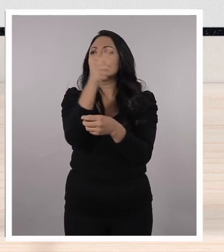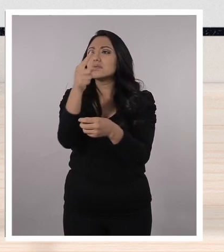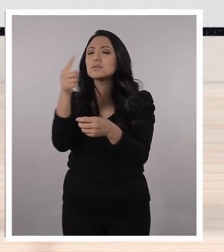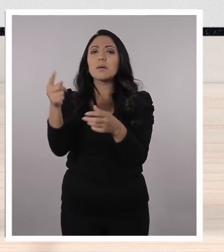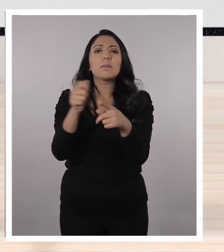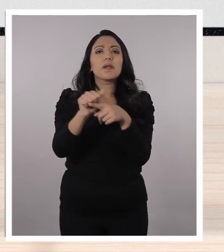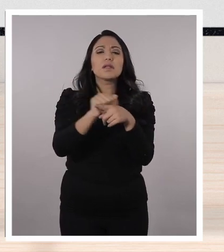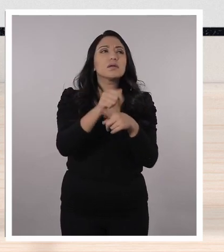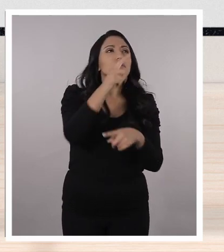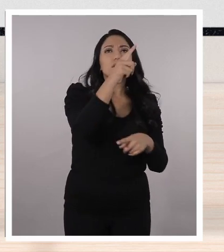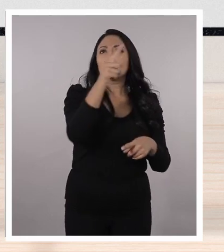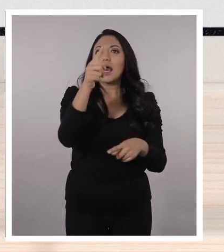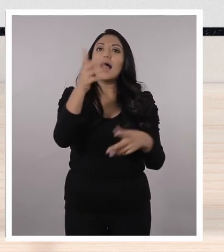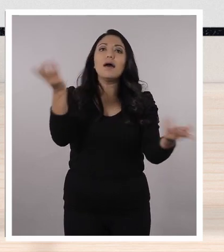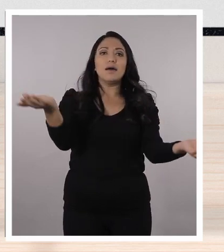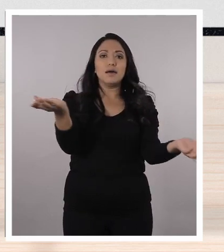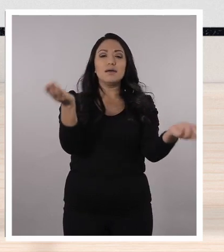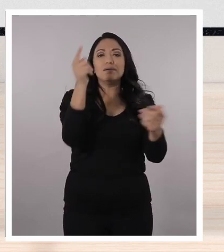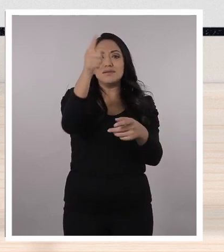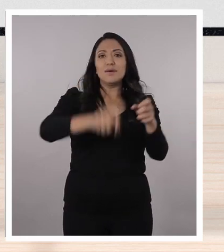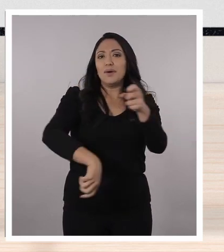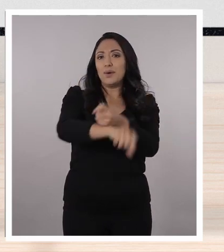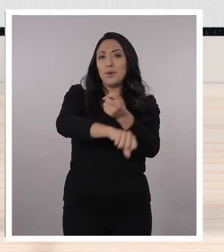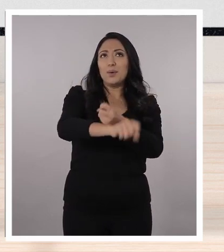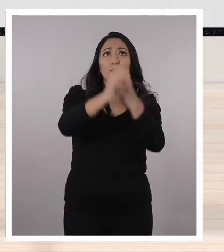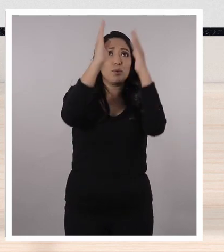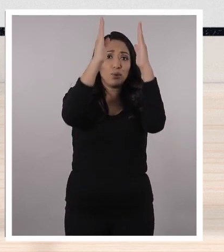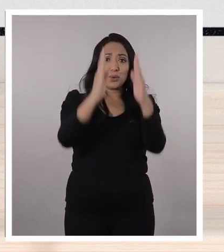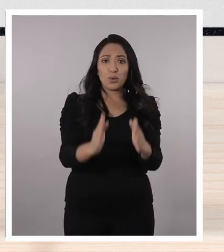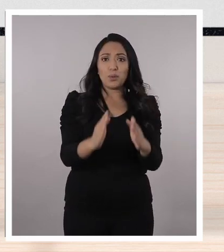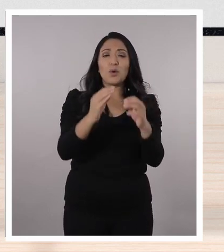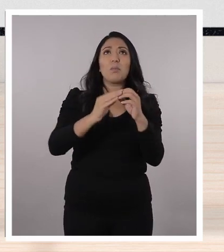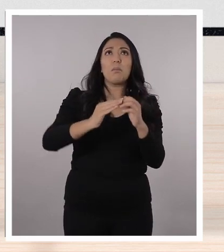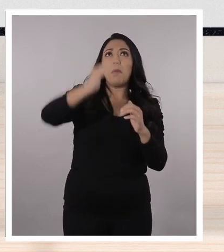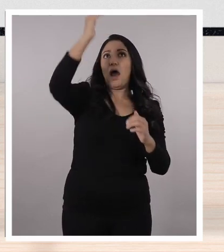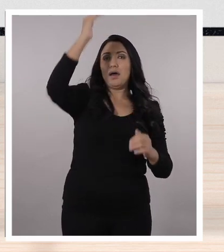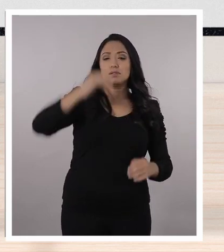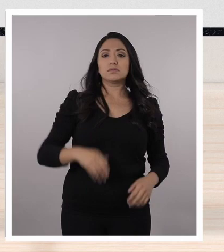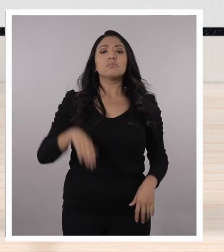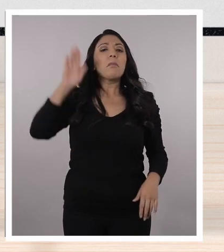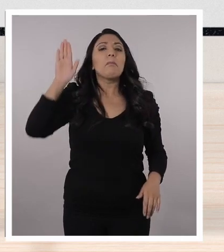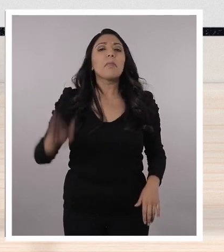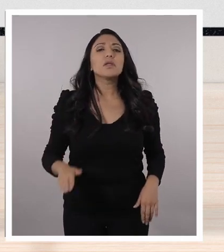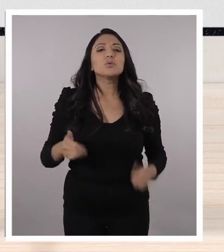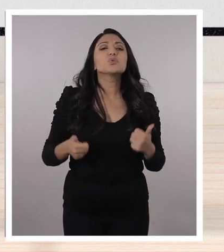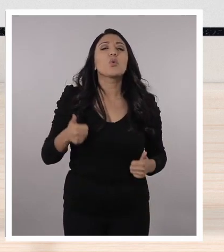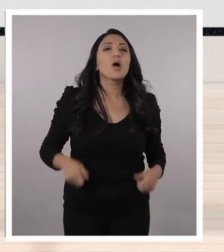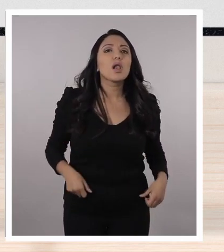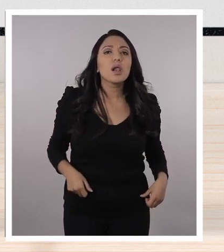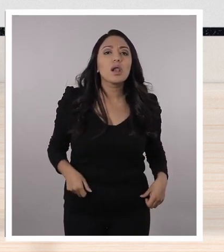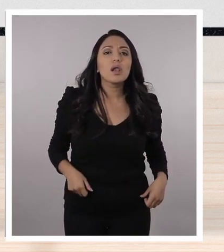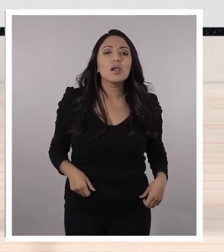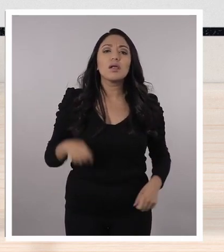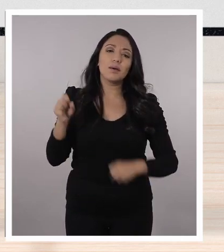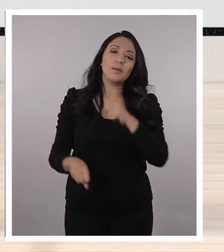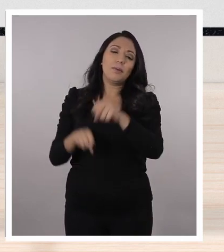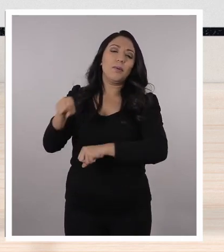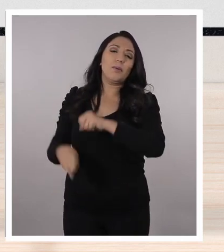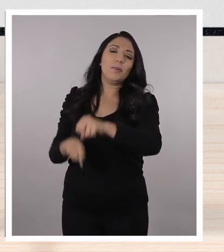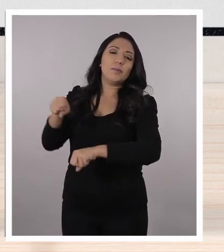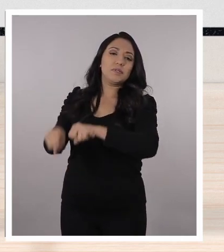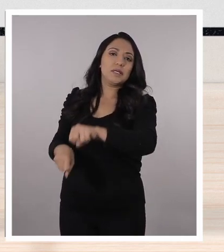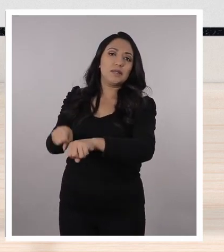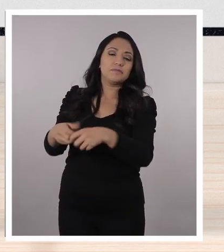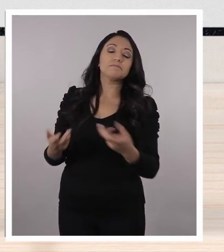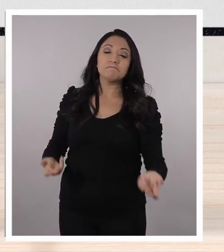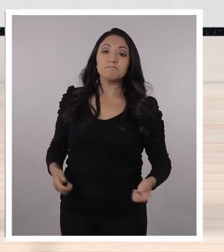se practica? Excelente. Es el fútbol en este caso, ¿no es cierto? ¿Y cuál es el deporte que menos se practica? El